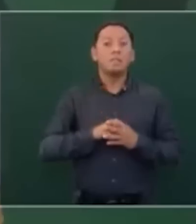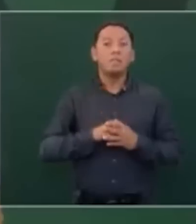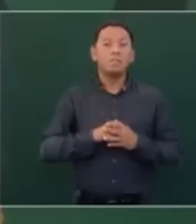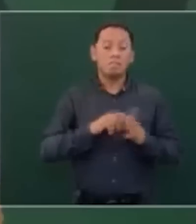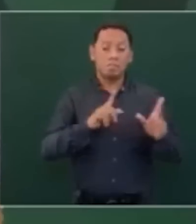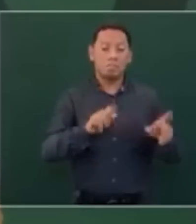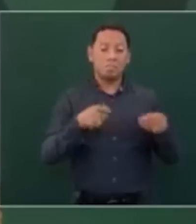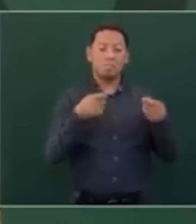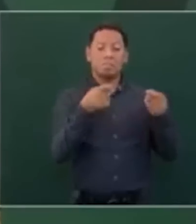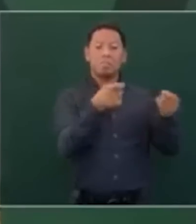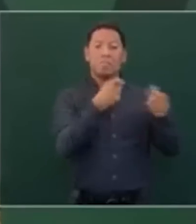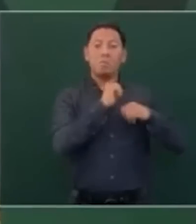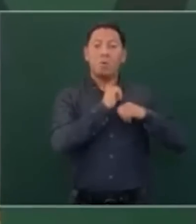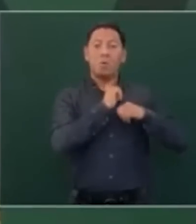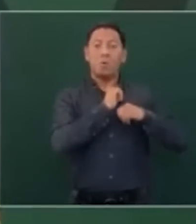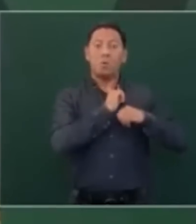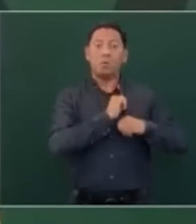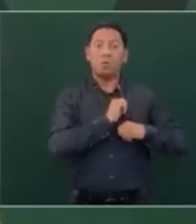Poder Judicial.